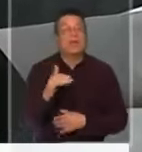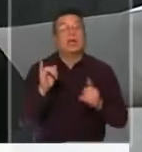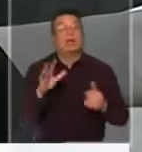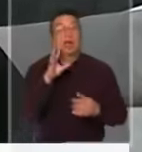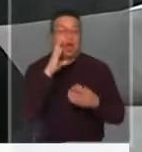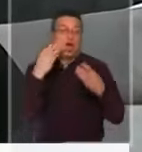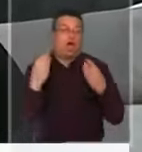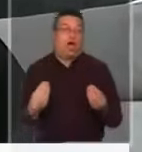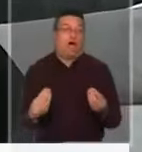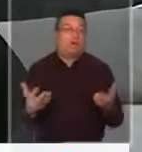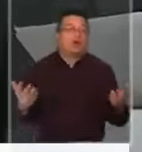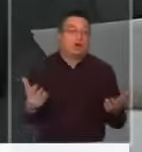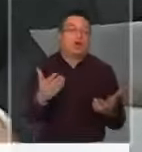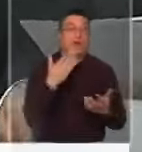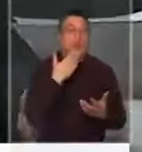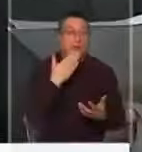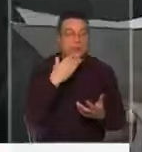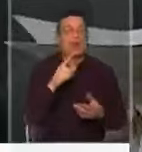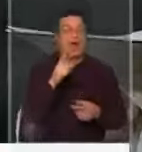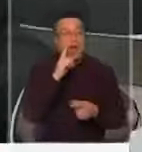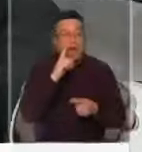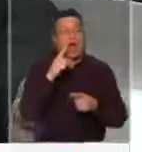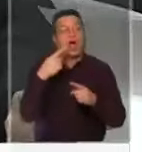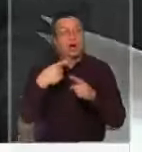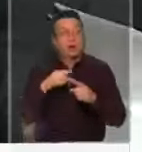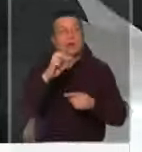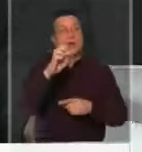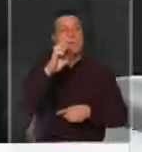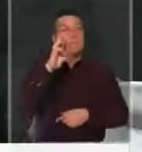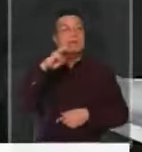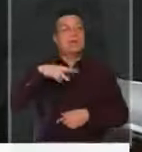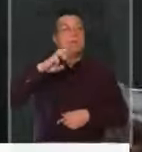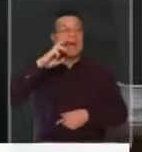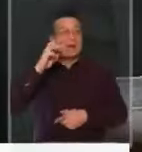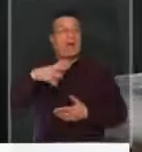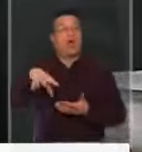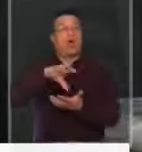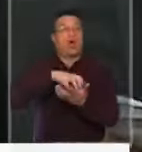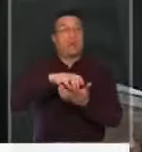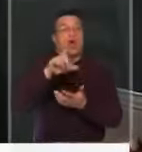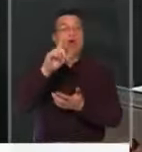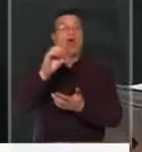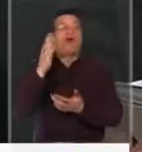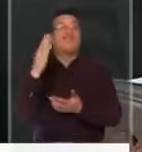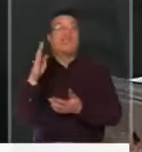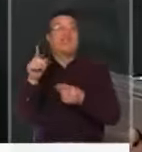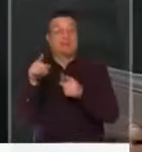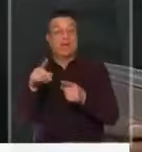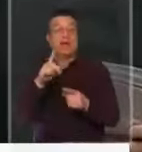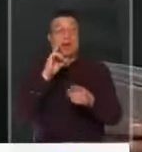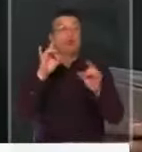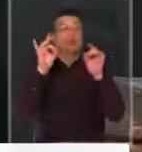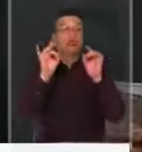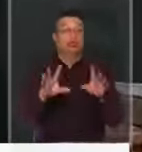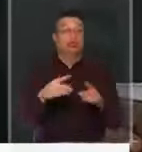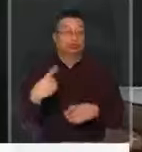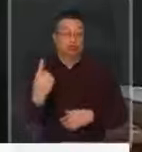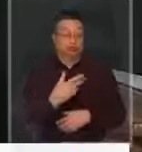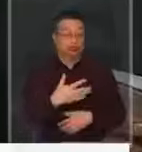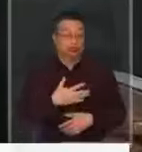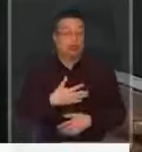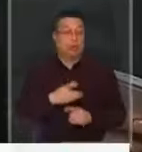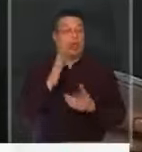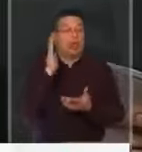que habiendo habido una primaria en la comuna de Barnechea, bueno, es parte de lo que nosotros también tenemos